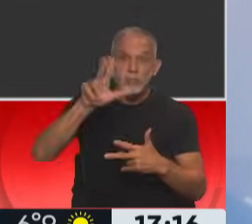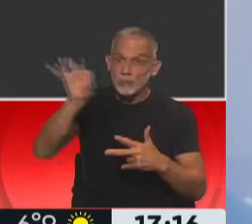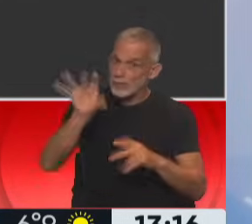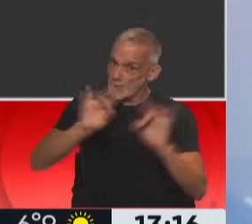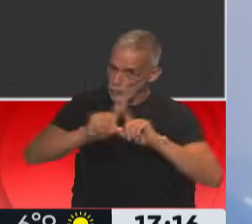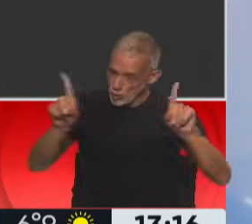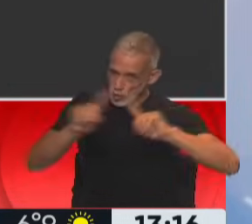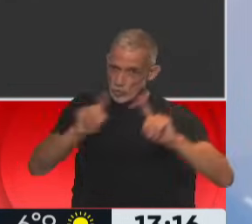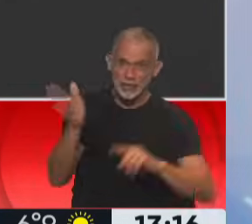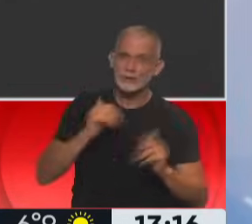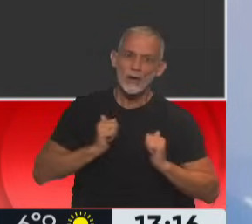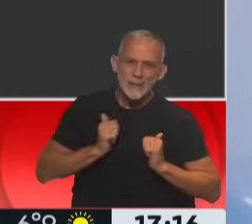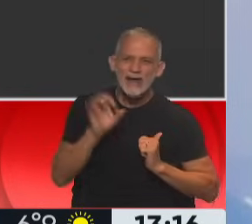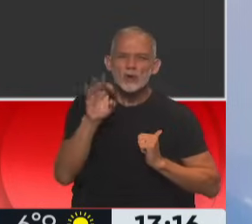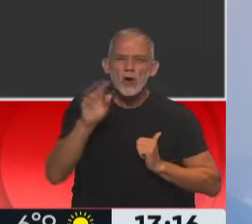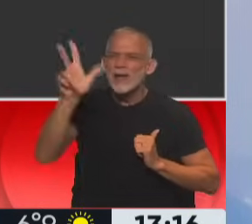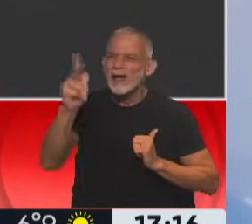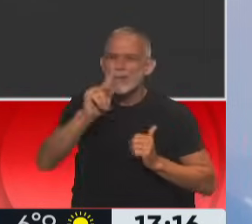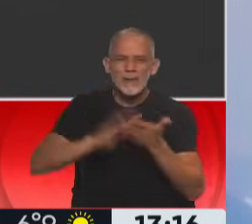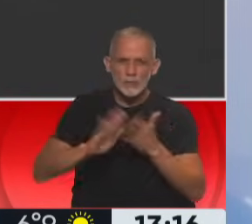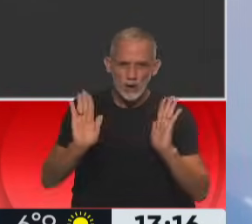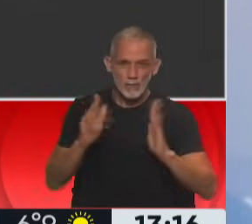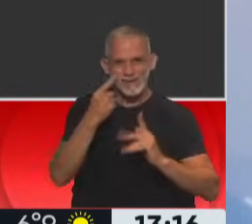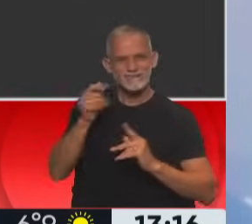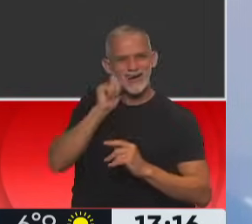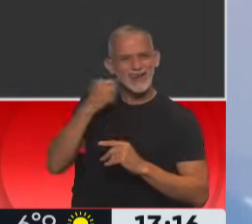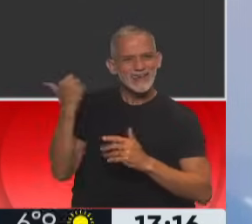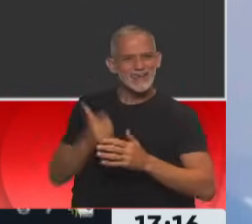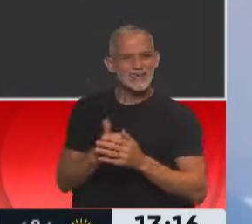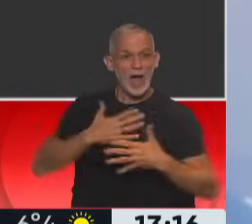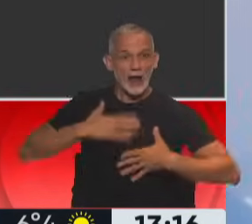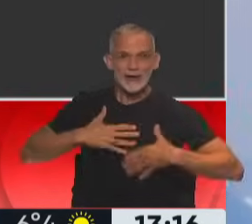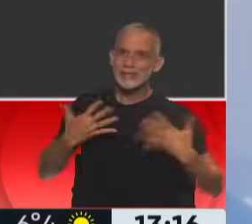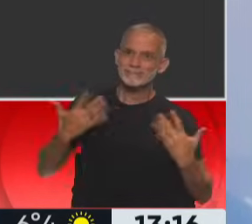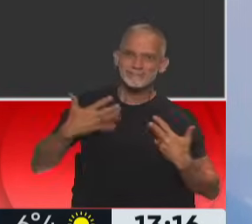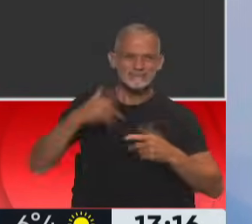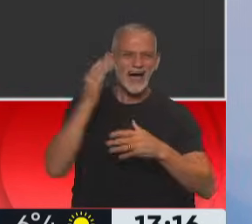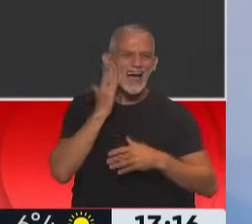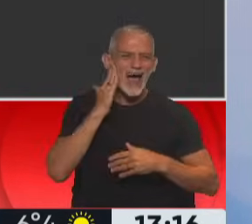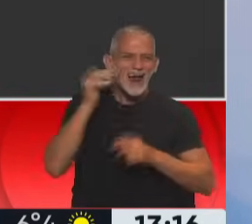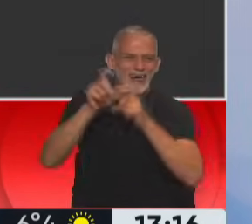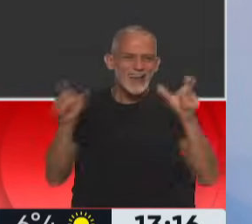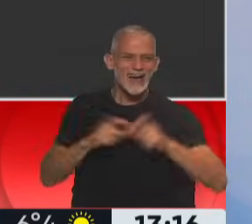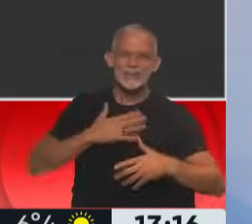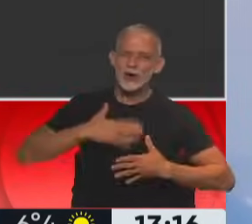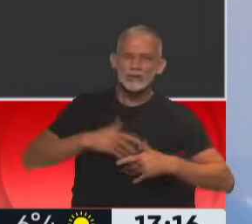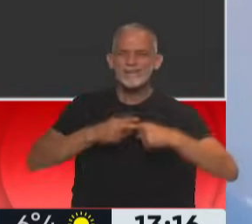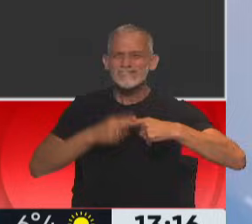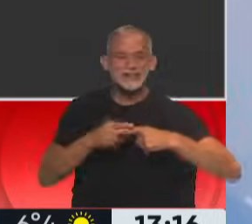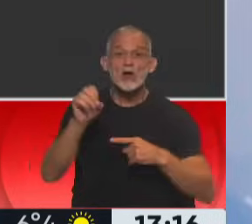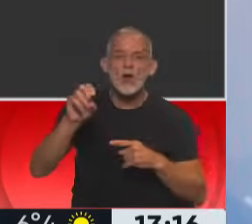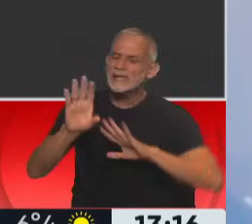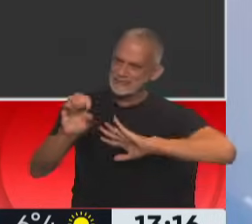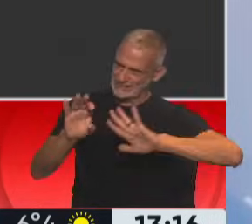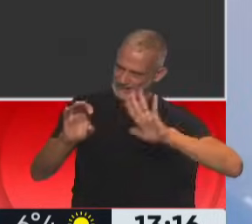Sé que la expectativa y la alegría, miren qué linda esa imagen, realmente es imponente, pero el nombre aún no está. No